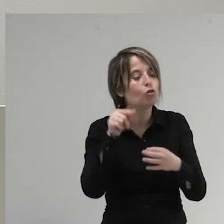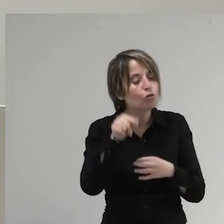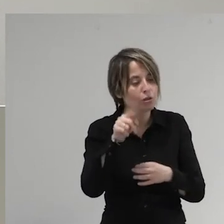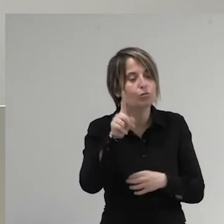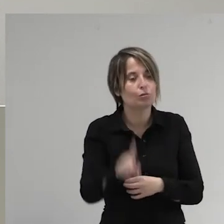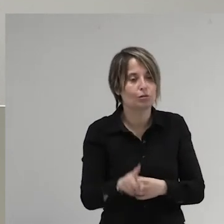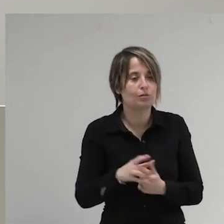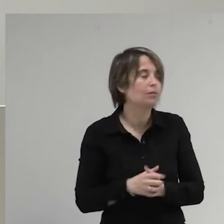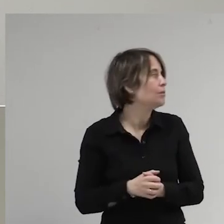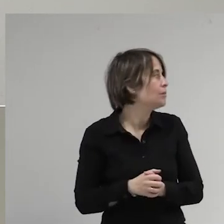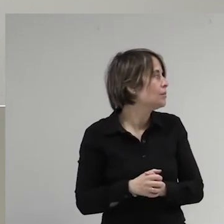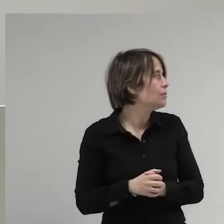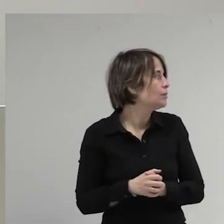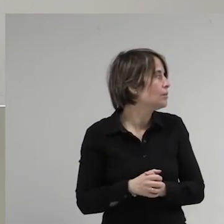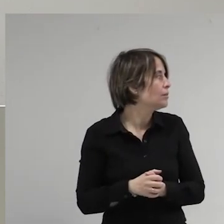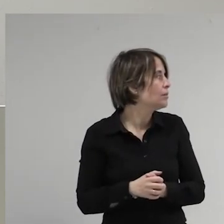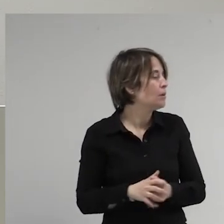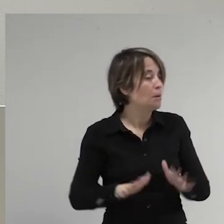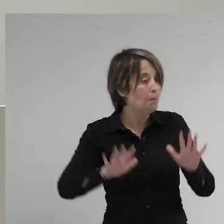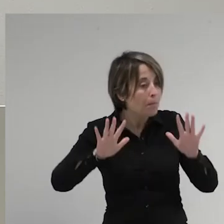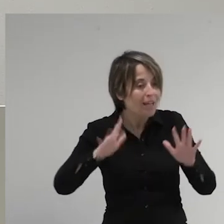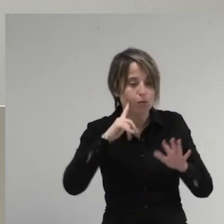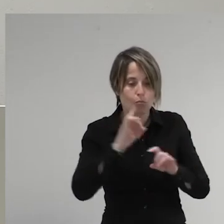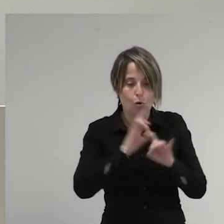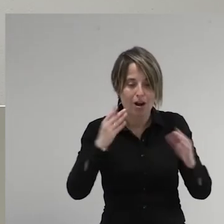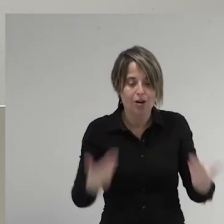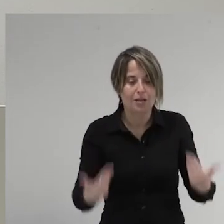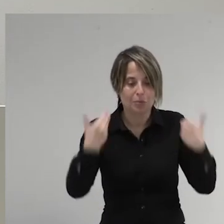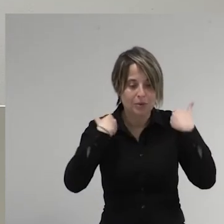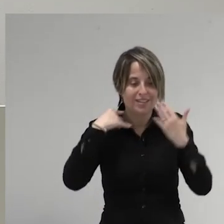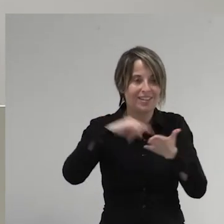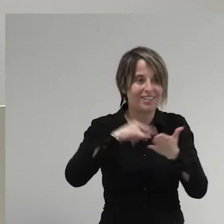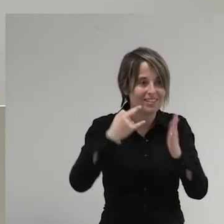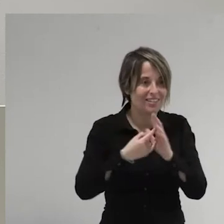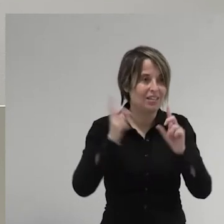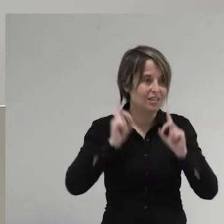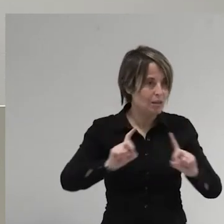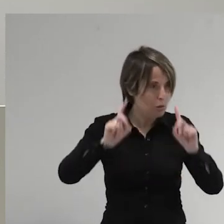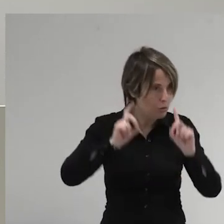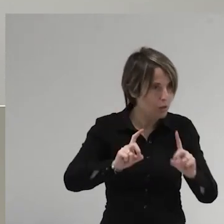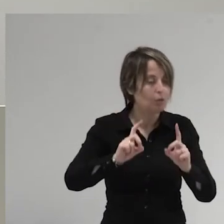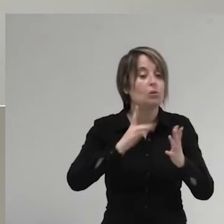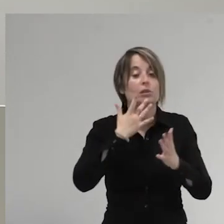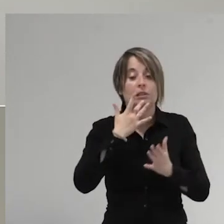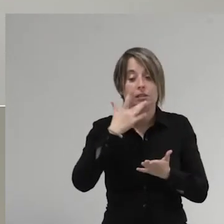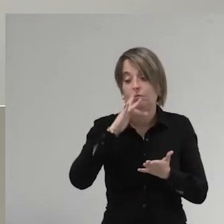también. Pero hay una responsabilidad del sistema educativo si sabe que está produciendo